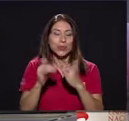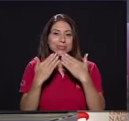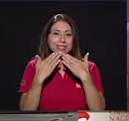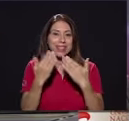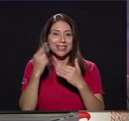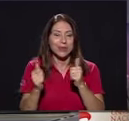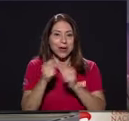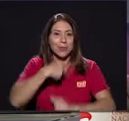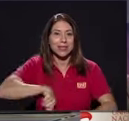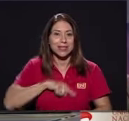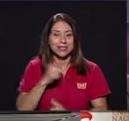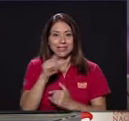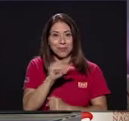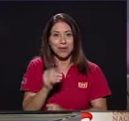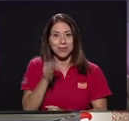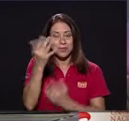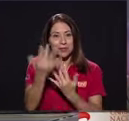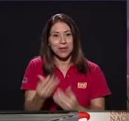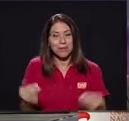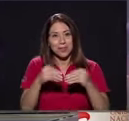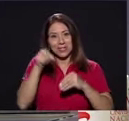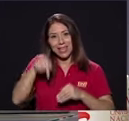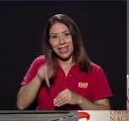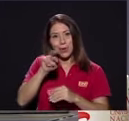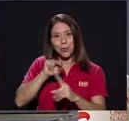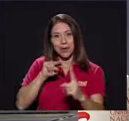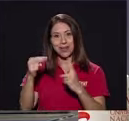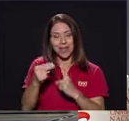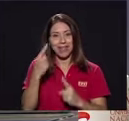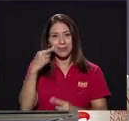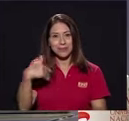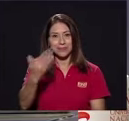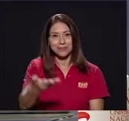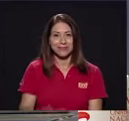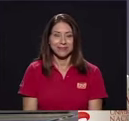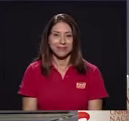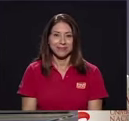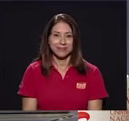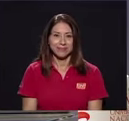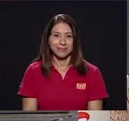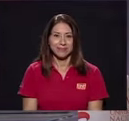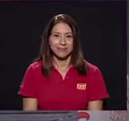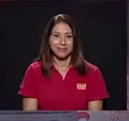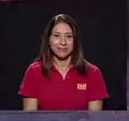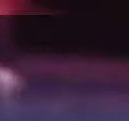Muchas gracias por acompañarnos. Les esperamos la próxima semana con más aquí en Una Mirada. Hasta pronto.